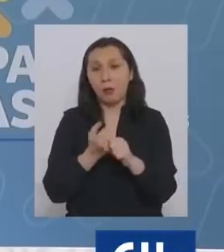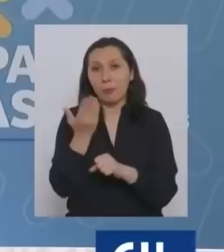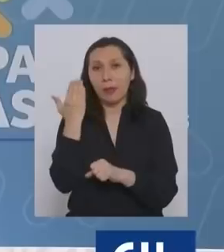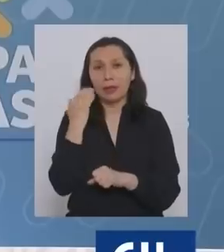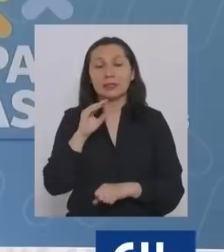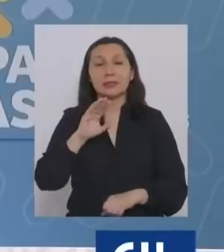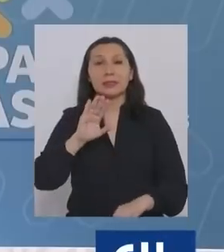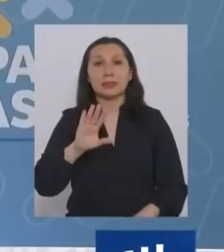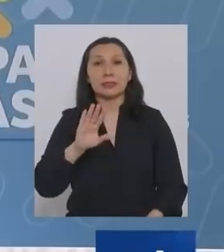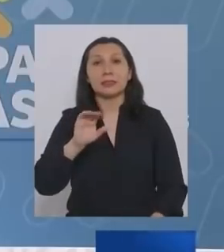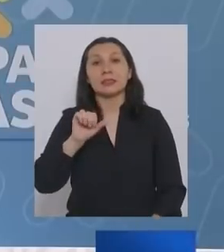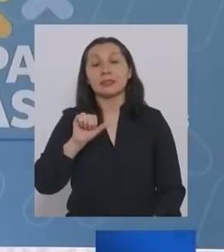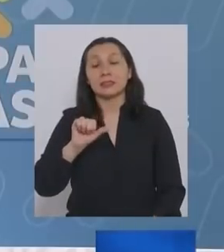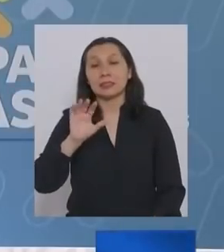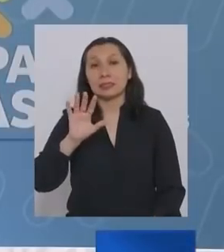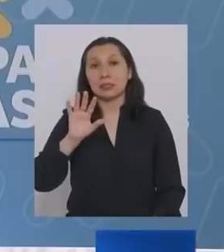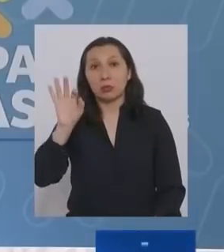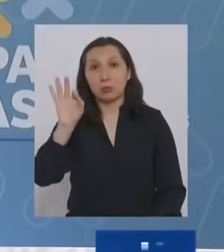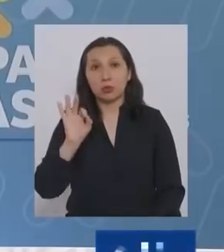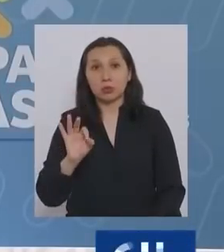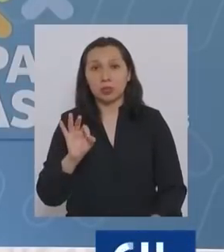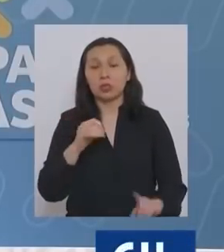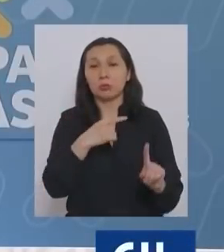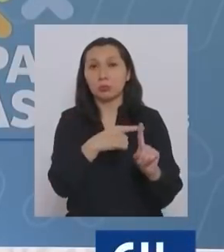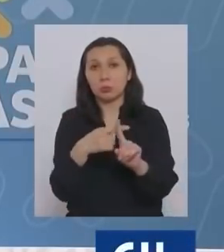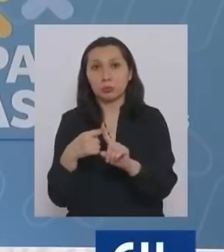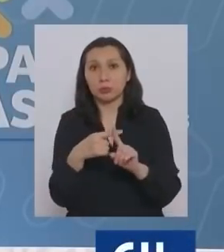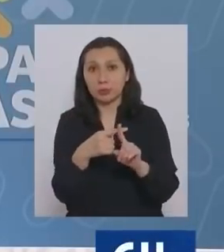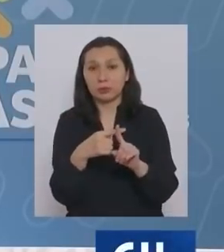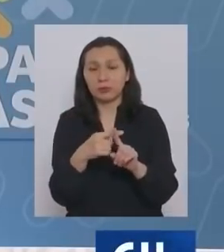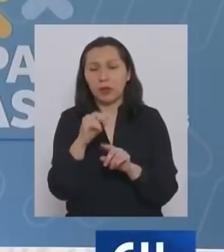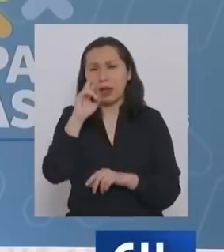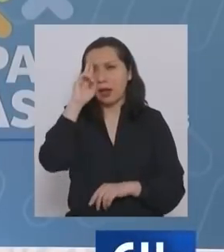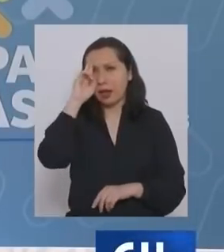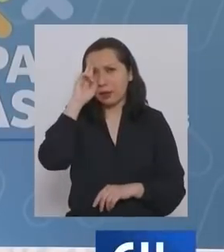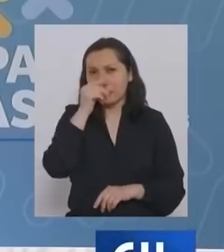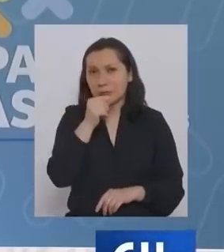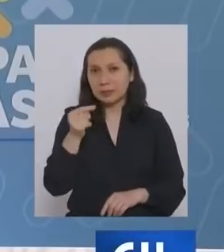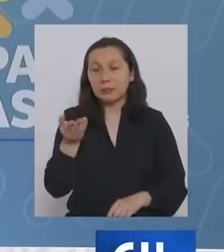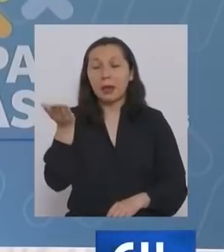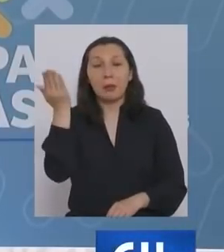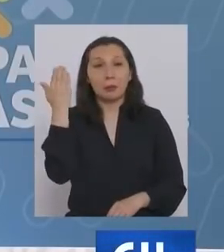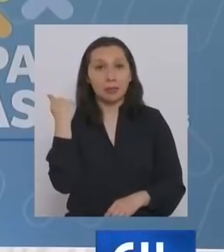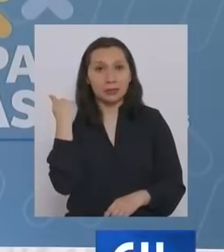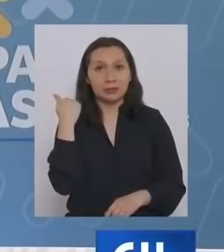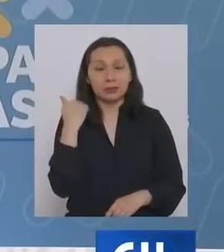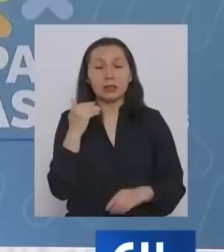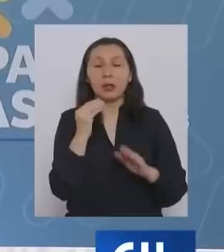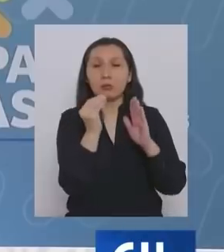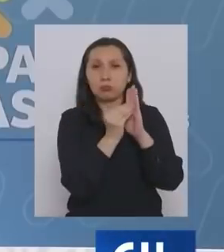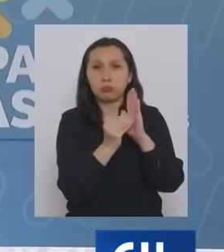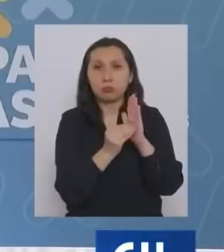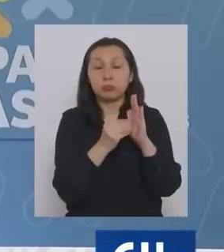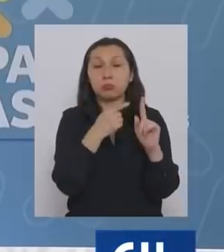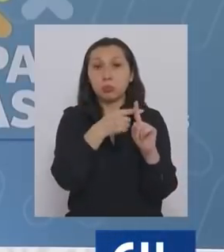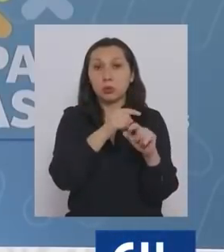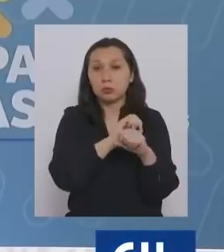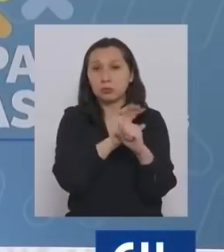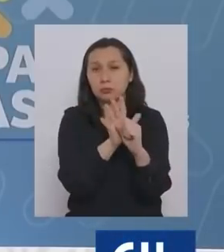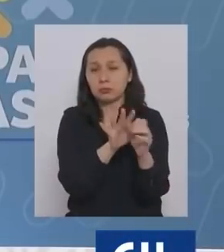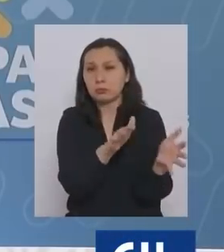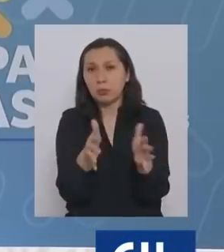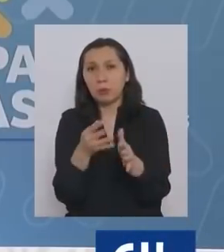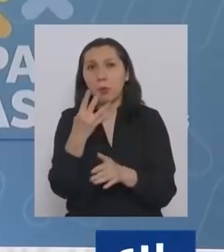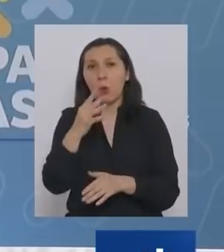un 5.65% positividad. Recordemos que la semana pasada se registró una positividad en promedio